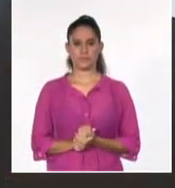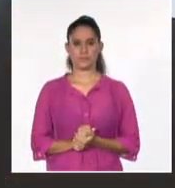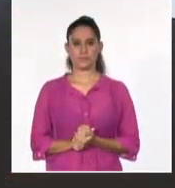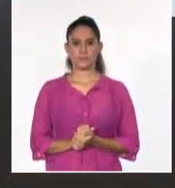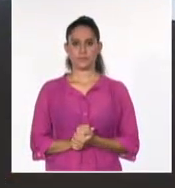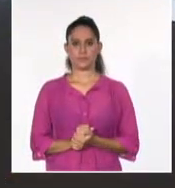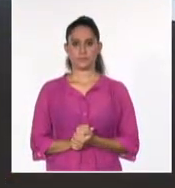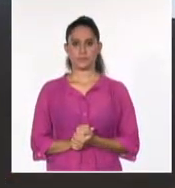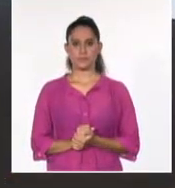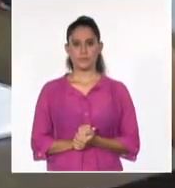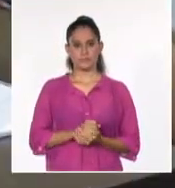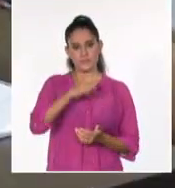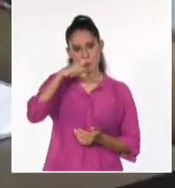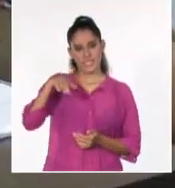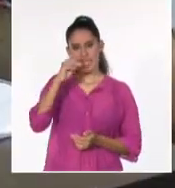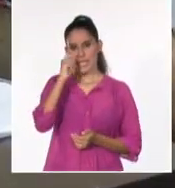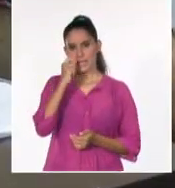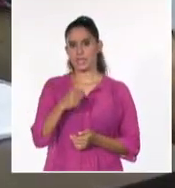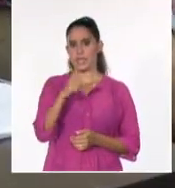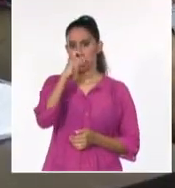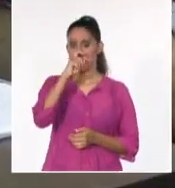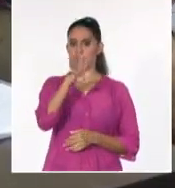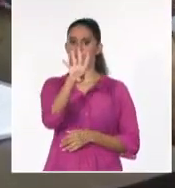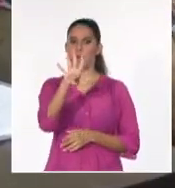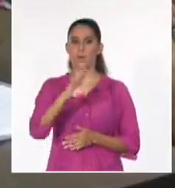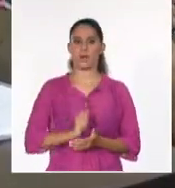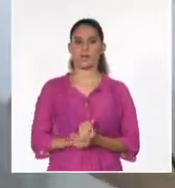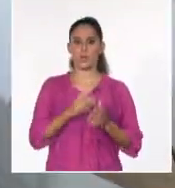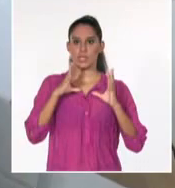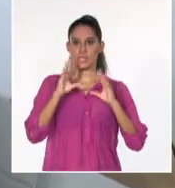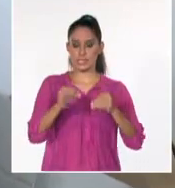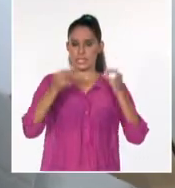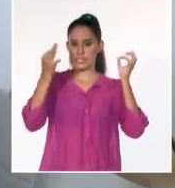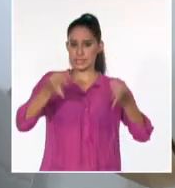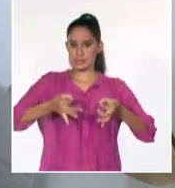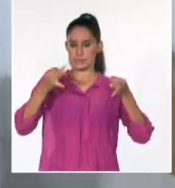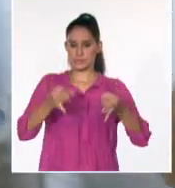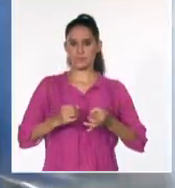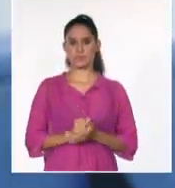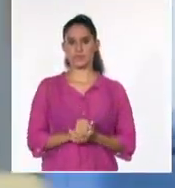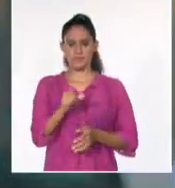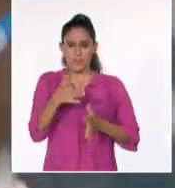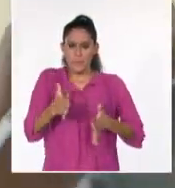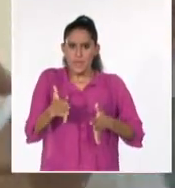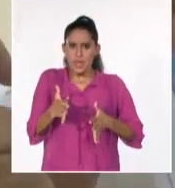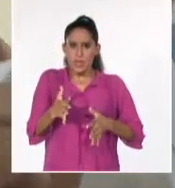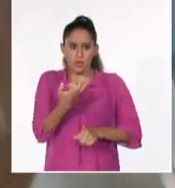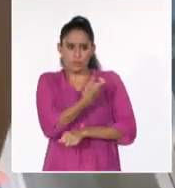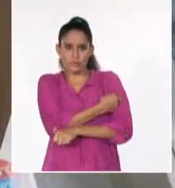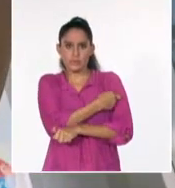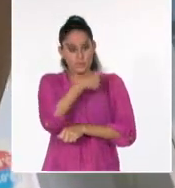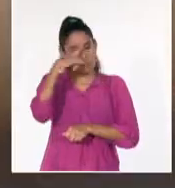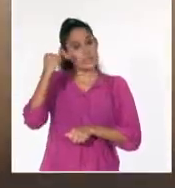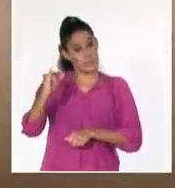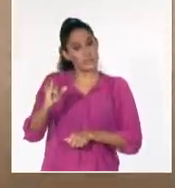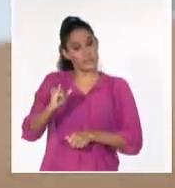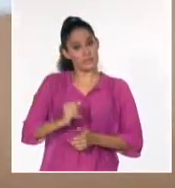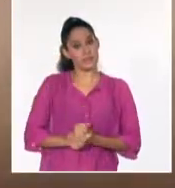Tiene Dylan solo 4 años y dice siempre la verdad. ¿Le tuviste miedo a la vacuna? Sí.